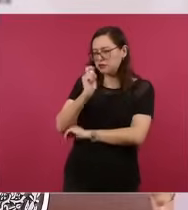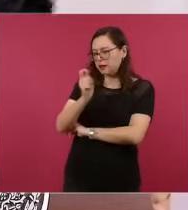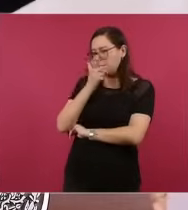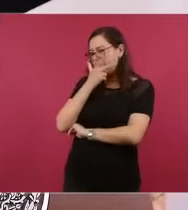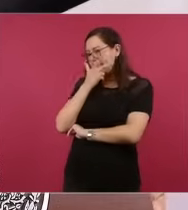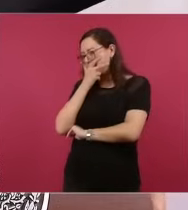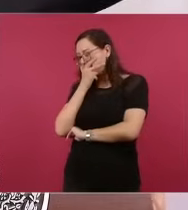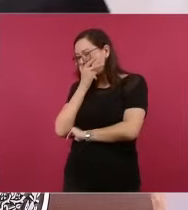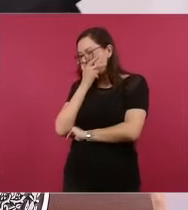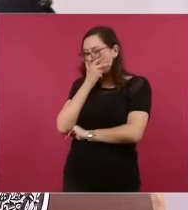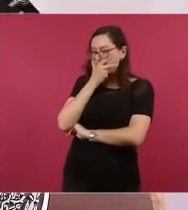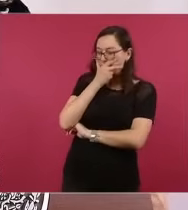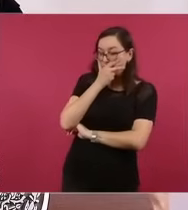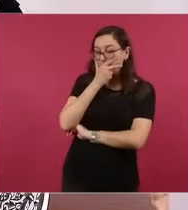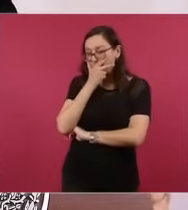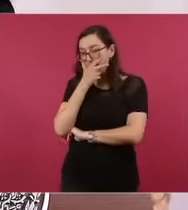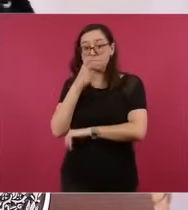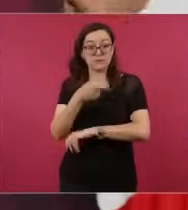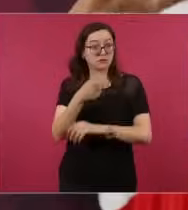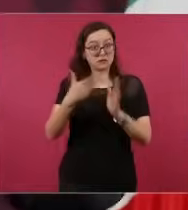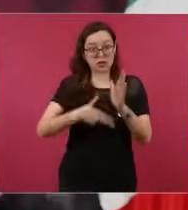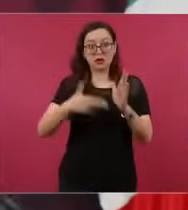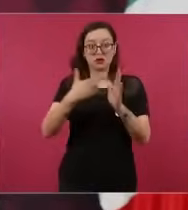Y eran talleres.